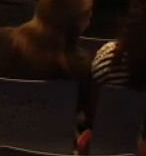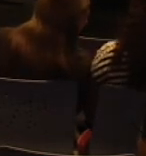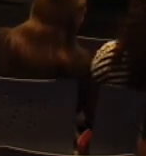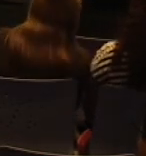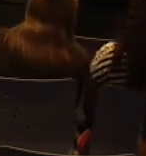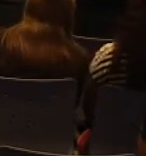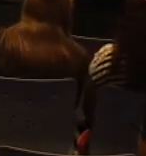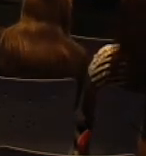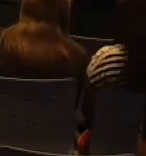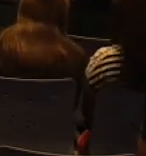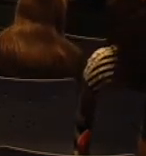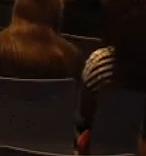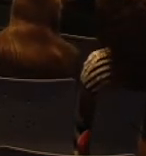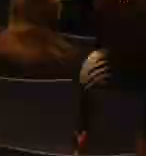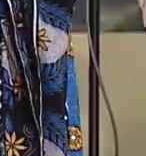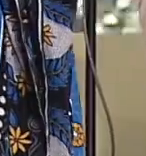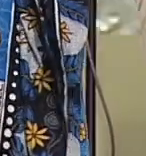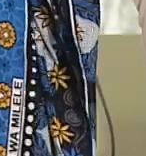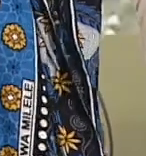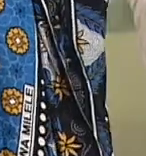el instrumento que hicieron